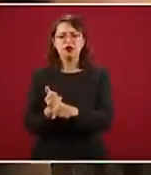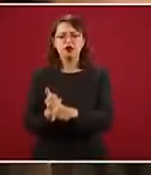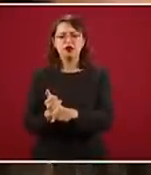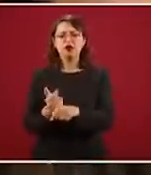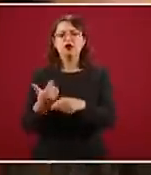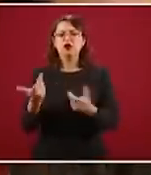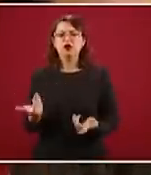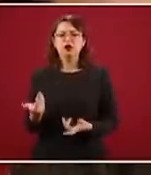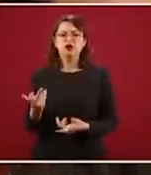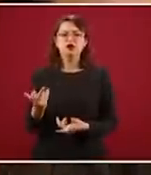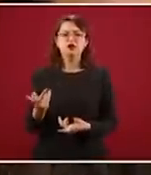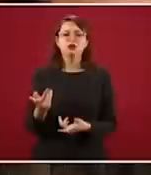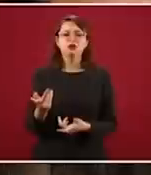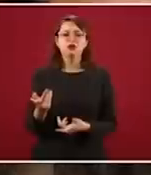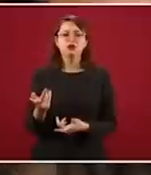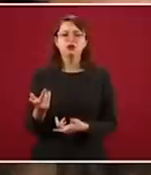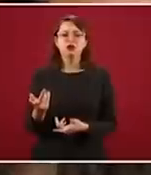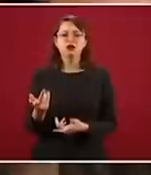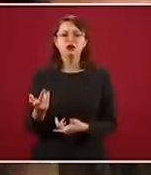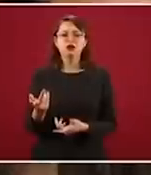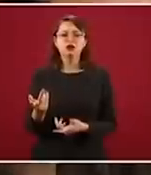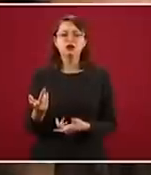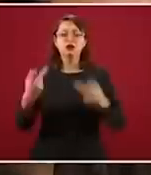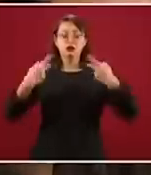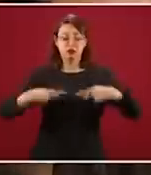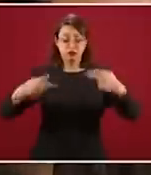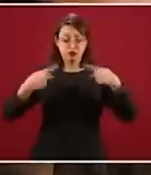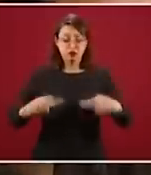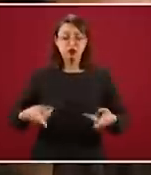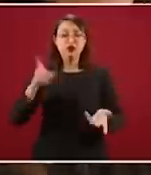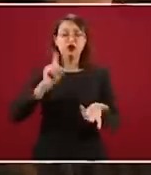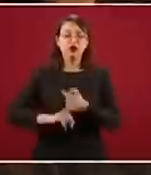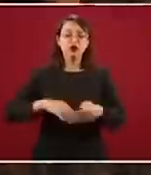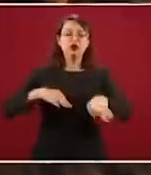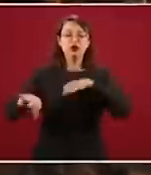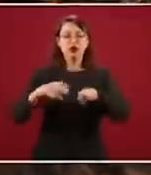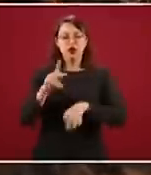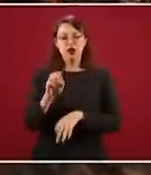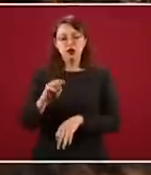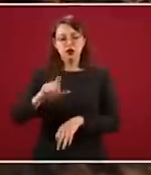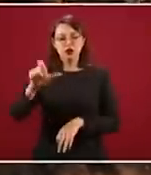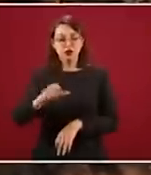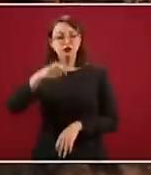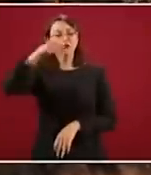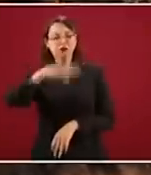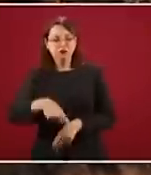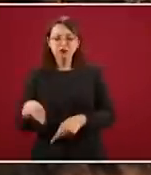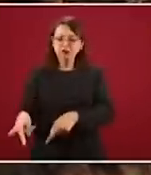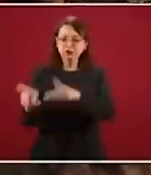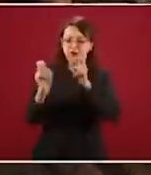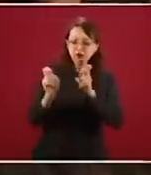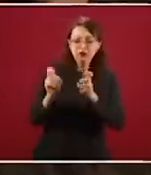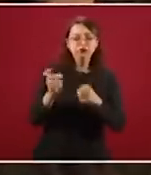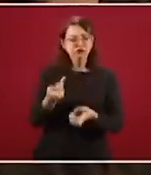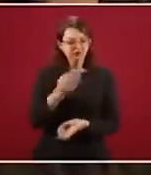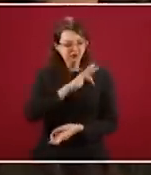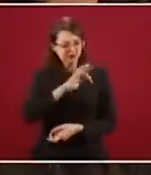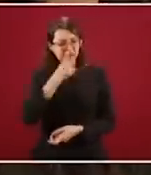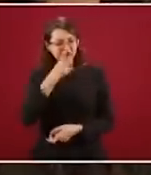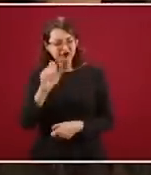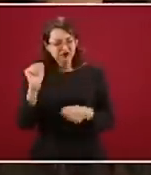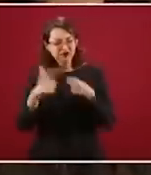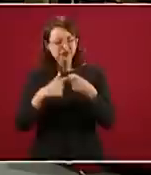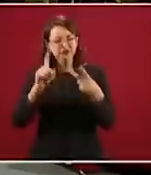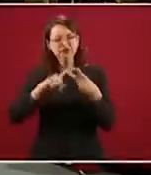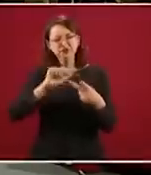a la posible intervención del propio personal de Pemex. No sé qué nos pudiera decir al respecto y si me permite otra pregunta de otro